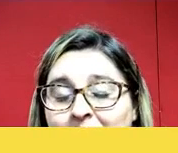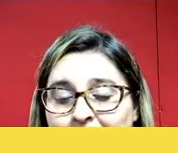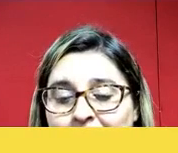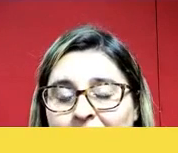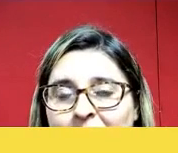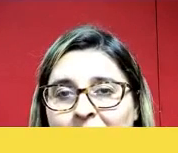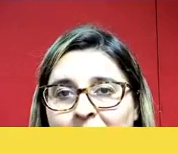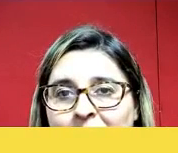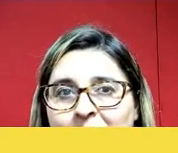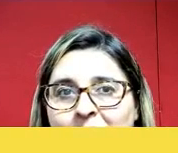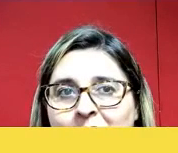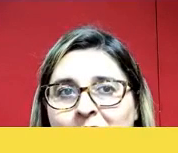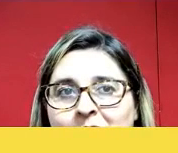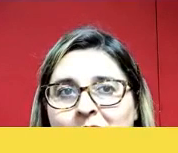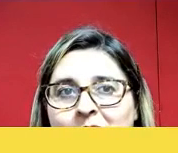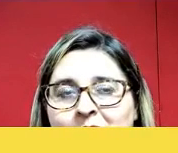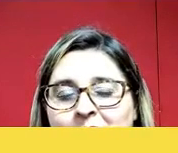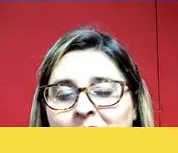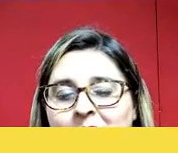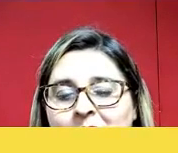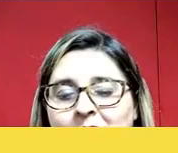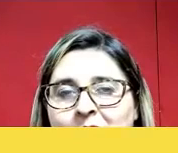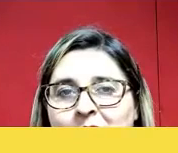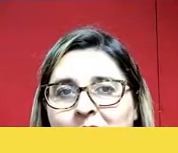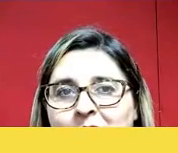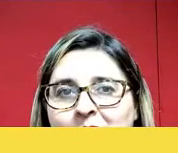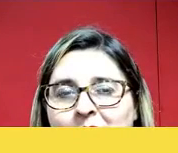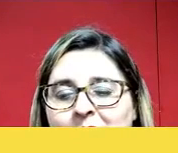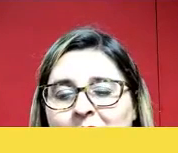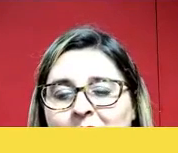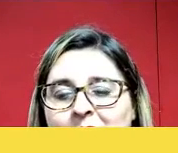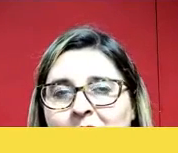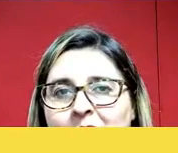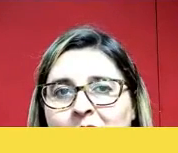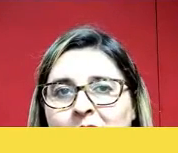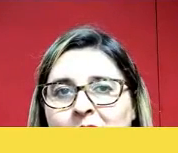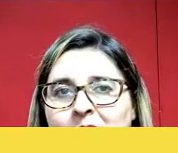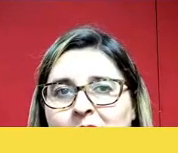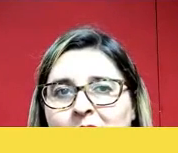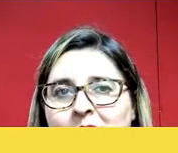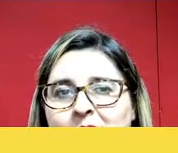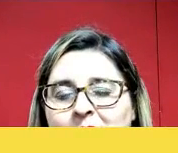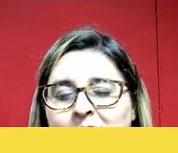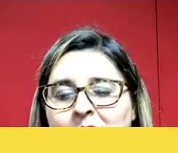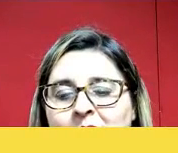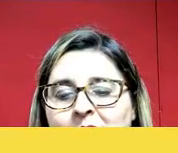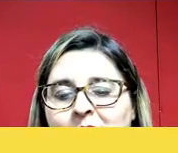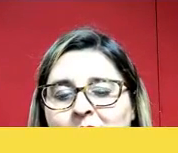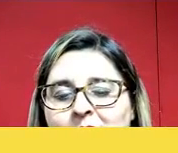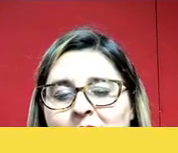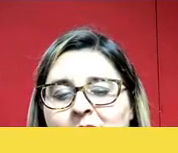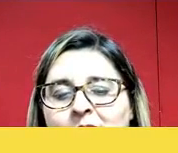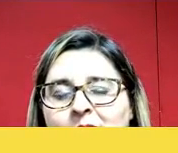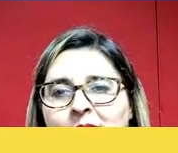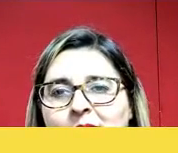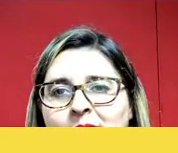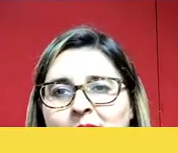A lo mejor hay 20, hay 50, hay 5 mil o hay 1 millón de planetas en la Vía Láctea con